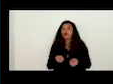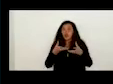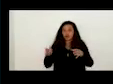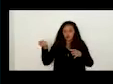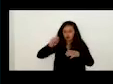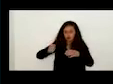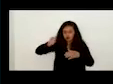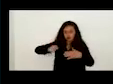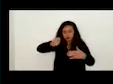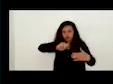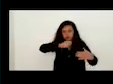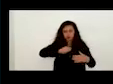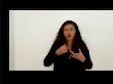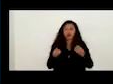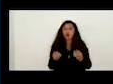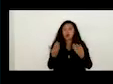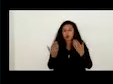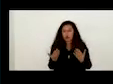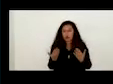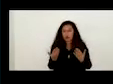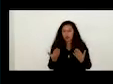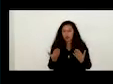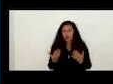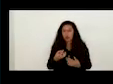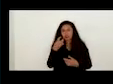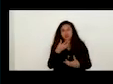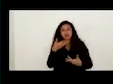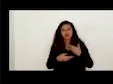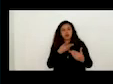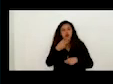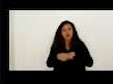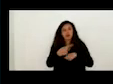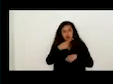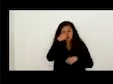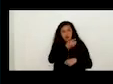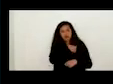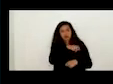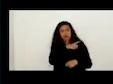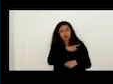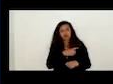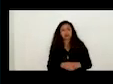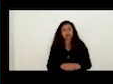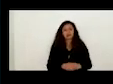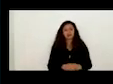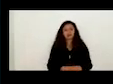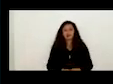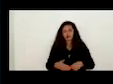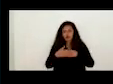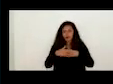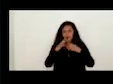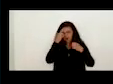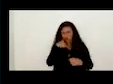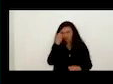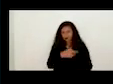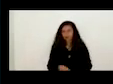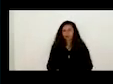estos productos, lo que puede generar un riesgo a la salud. Vamos a verlo más adelante.